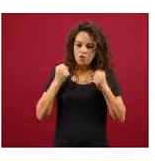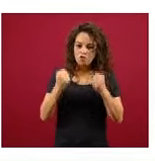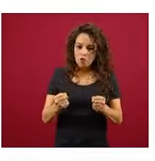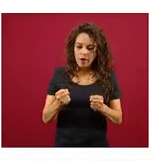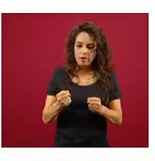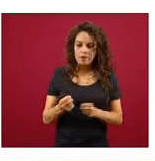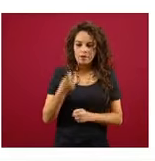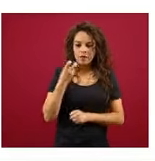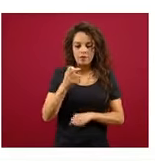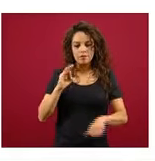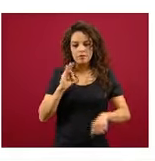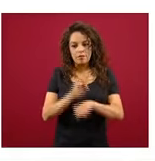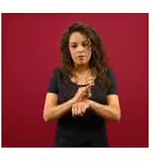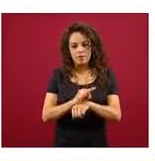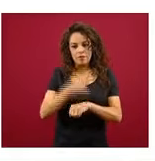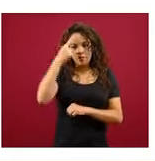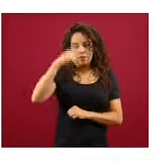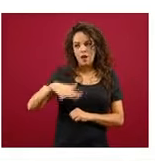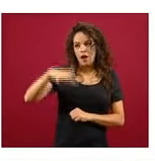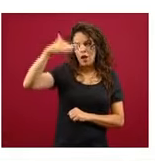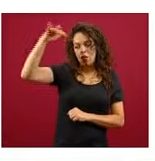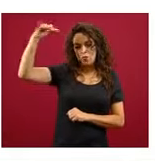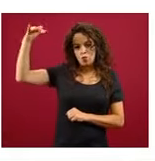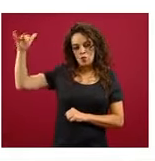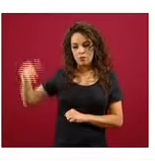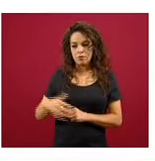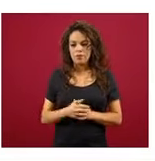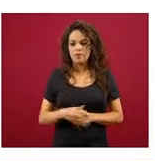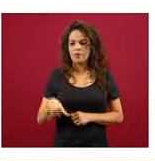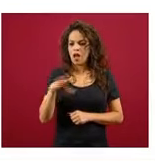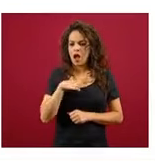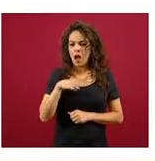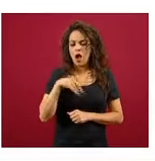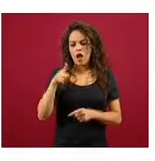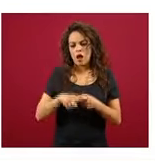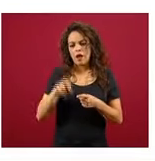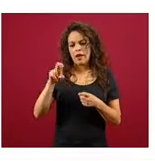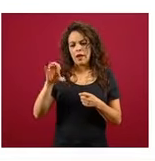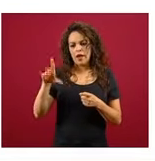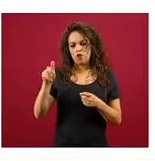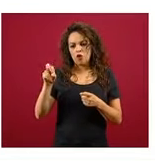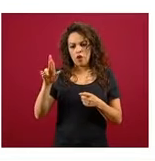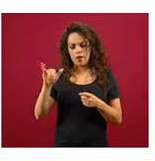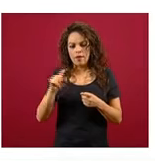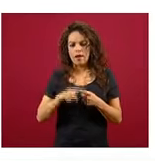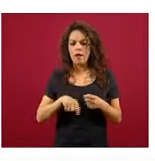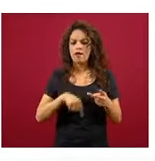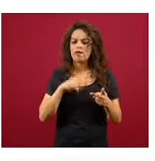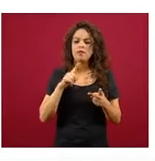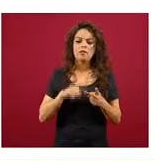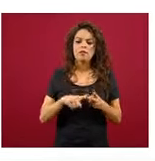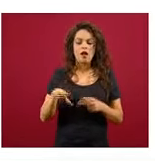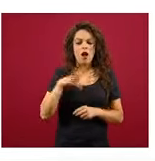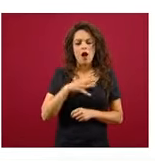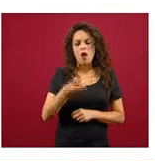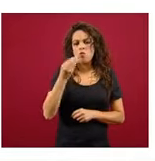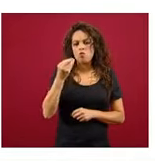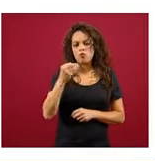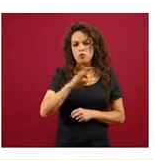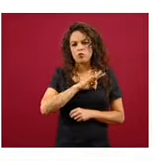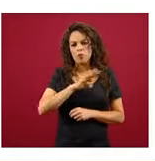mayor. Los programas de adulto mayor, tenemos en el Senaprece la rectoría, tenemos muchas de las atribuciones que nos permite ir